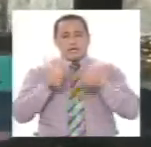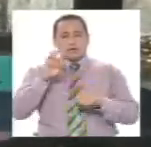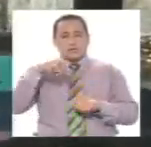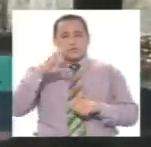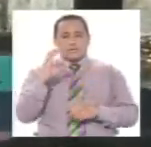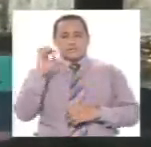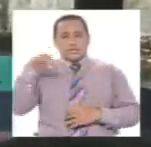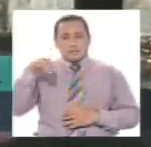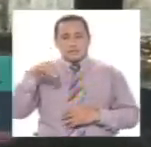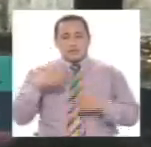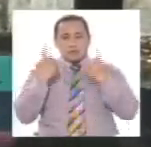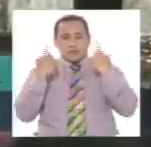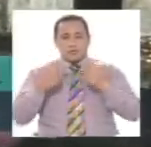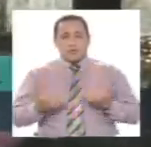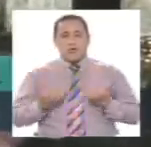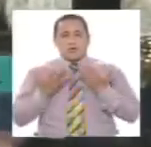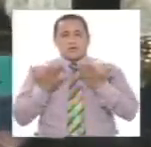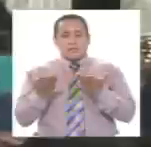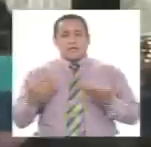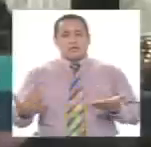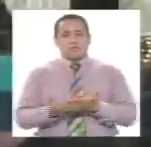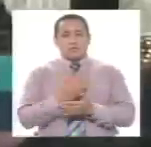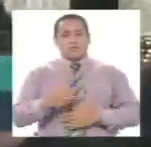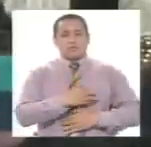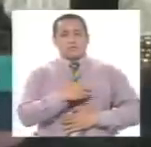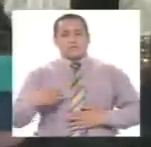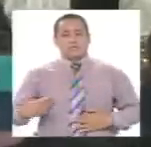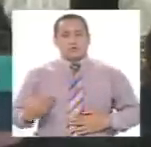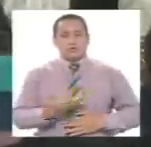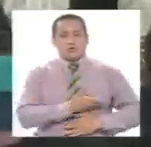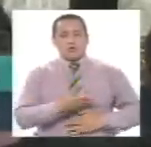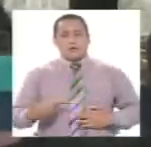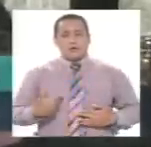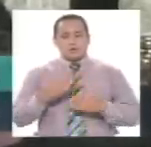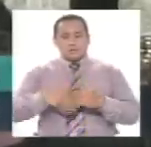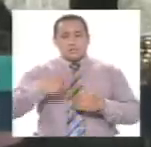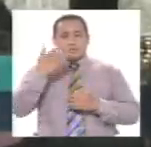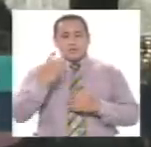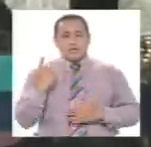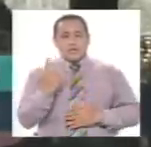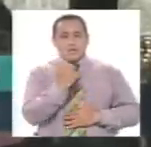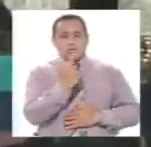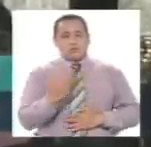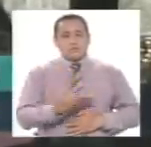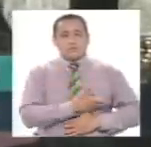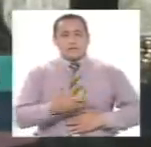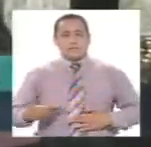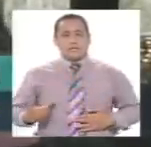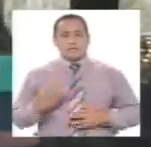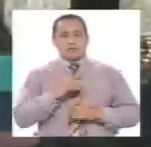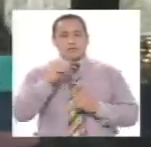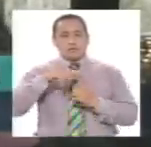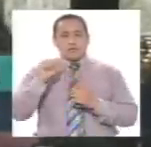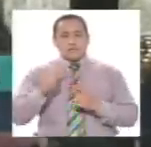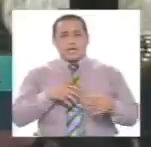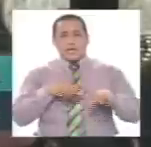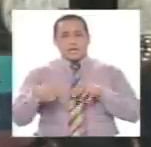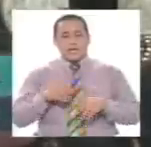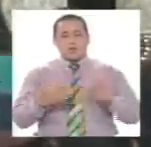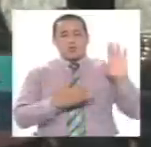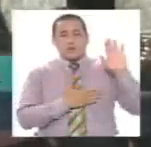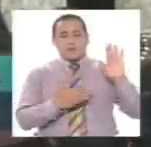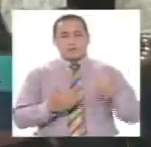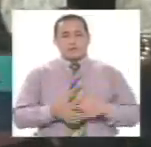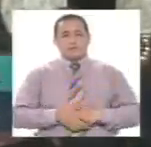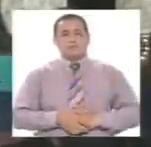089-2014-PCM, mediante las cuales se nombra a los nuevos ministros de Estado, luego de cada cual el señor Presidente de la República procederá a tomar el